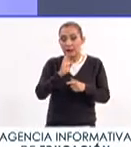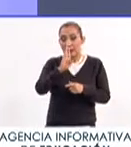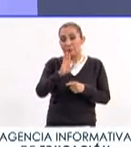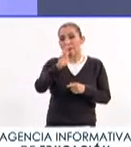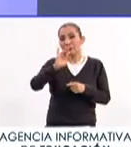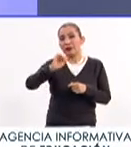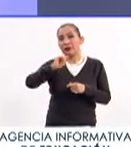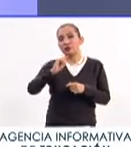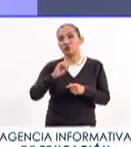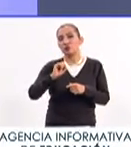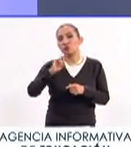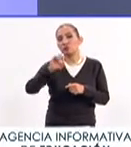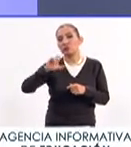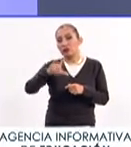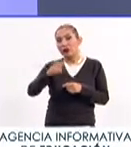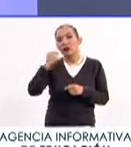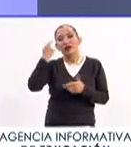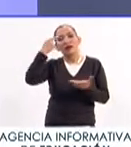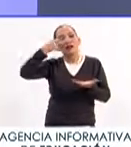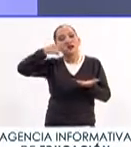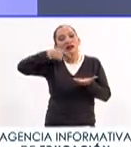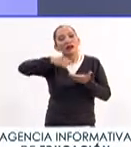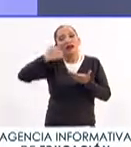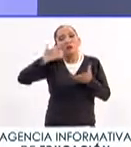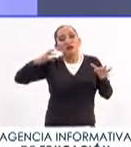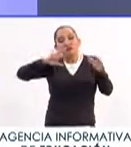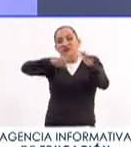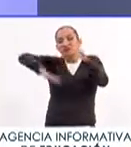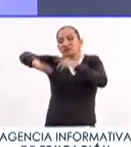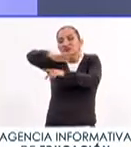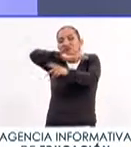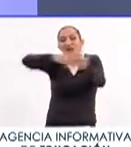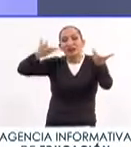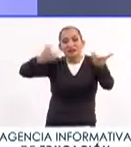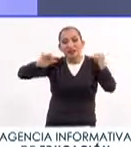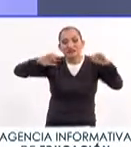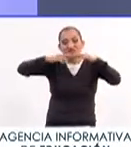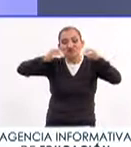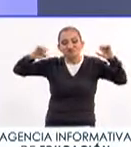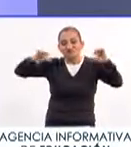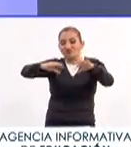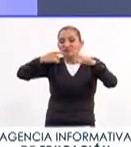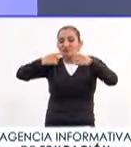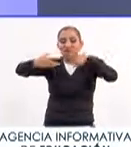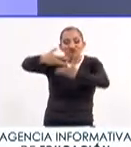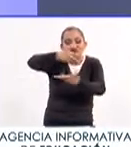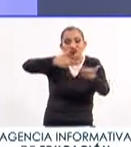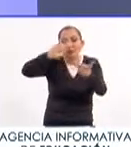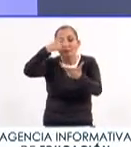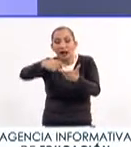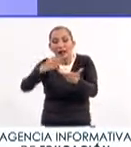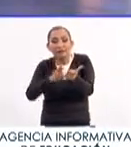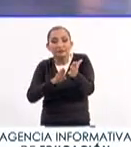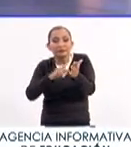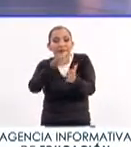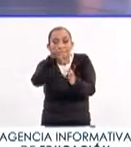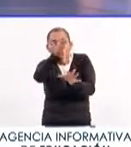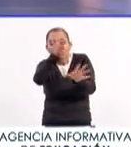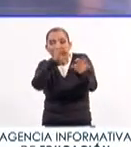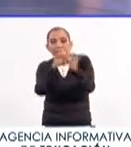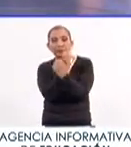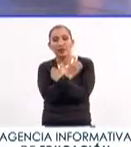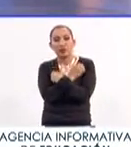British Council busca que creemos todas esas condiciones, esos foros de discusión para que se logre